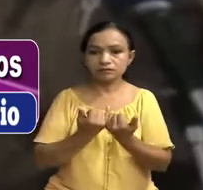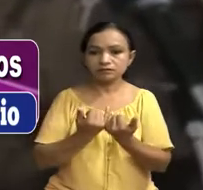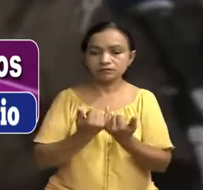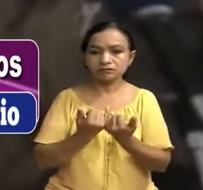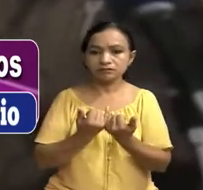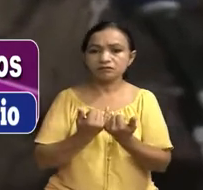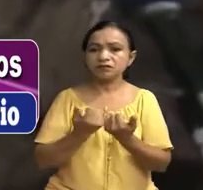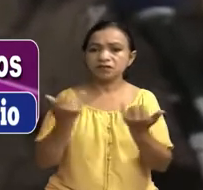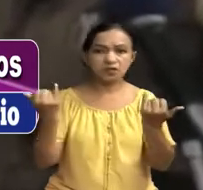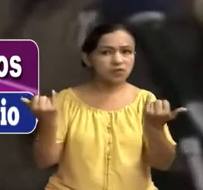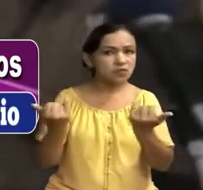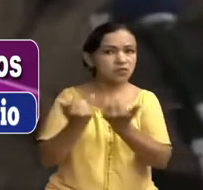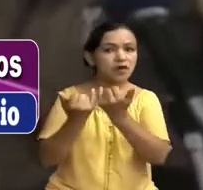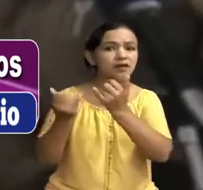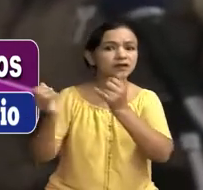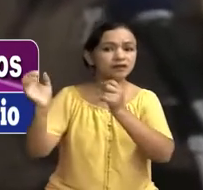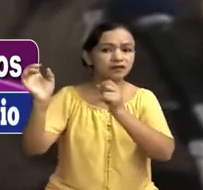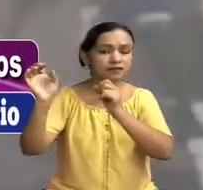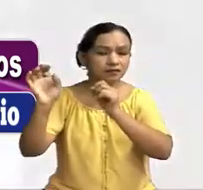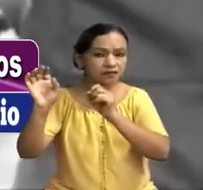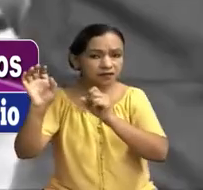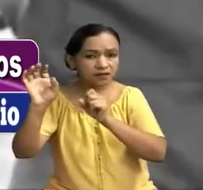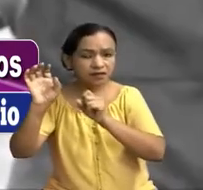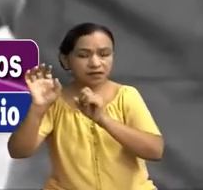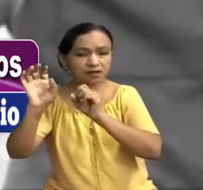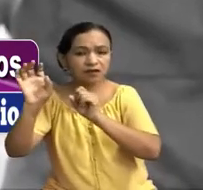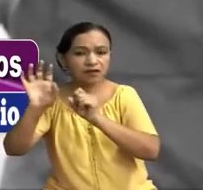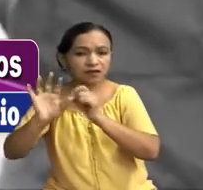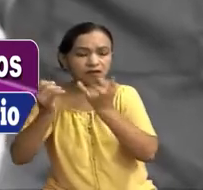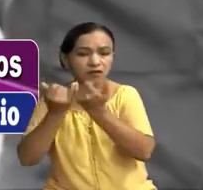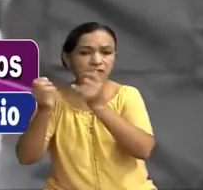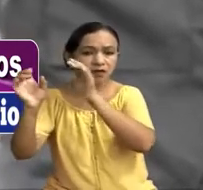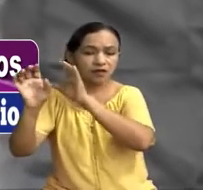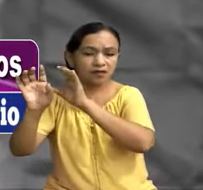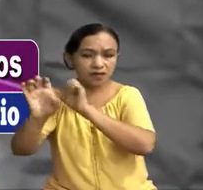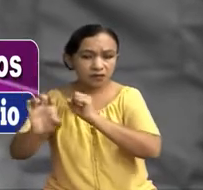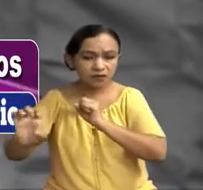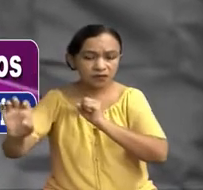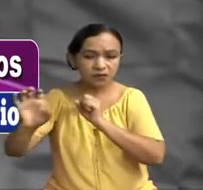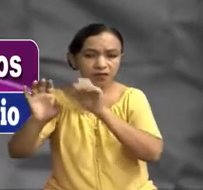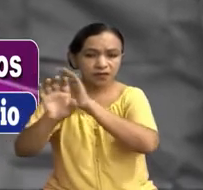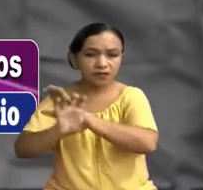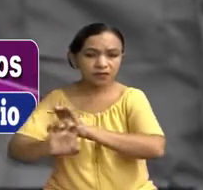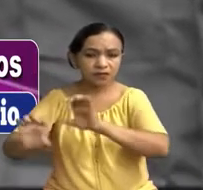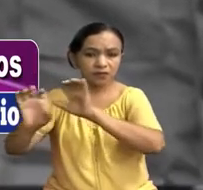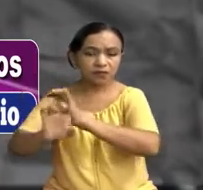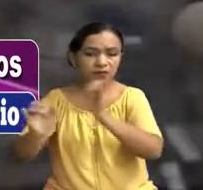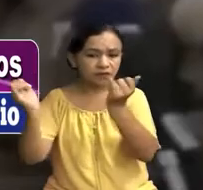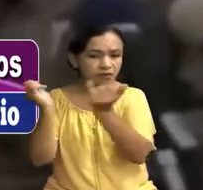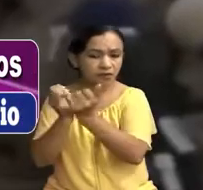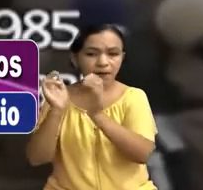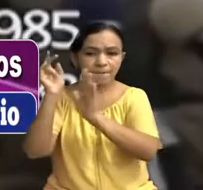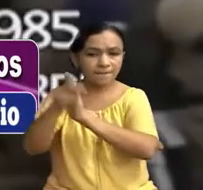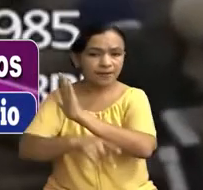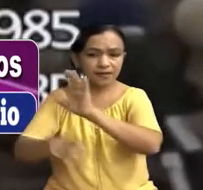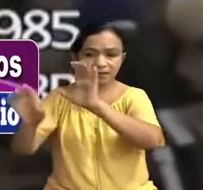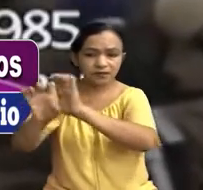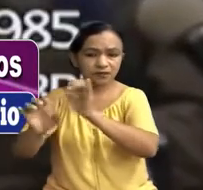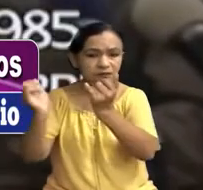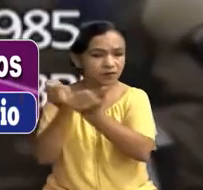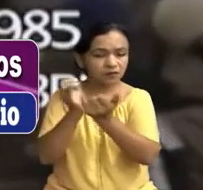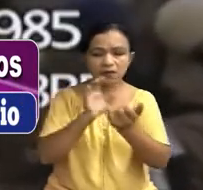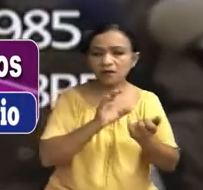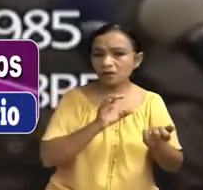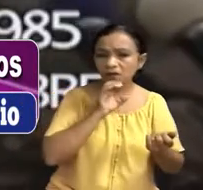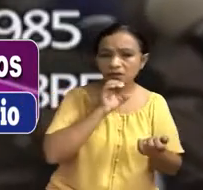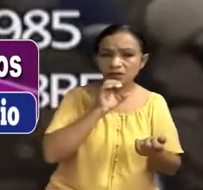primer mundo, pues en términos de desarrollo social, de desarrollo humano. Cuba, en medio de eso, mantiene una economía que tiene un sustento nacional,